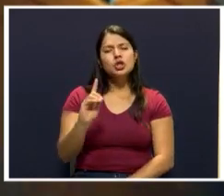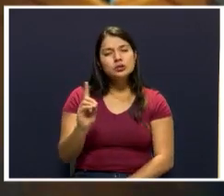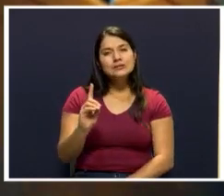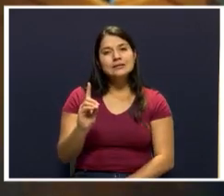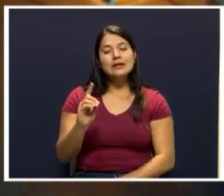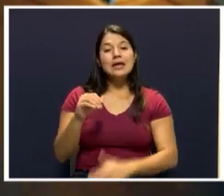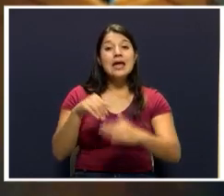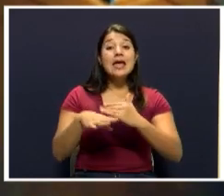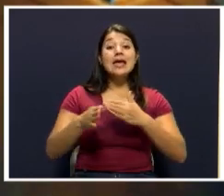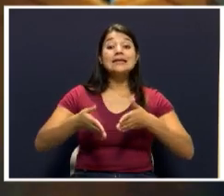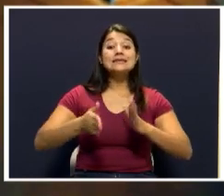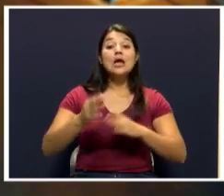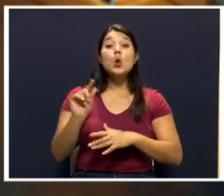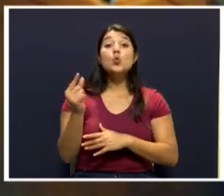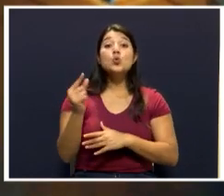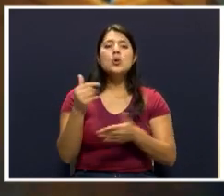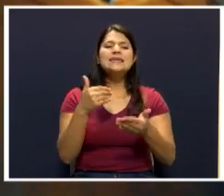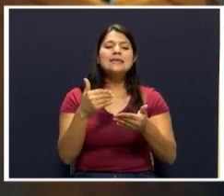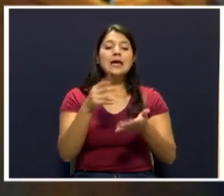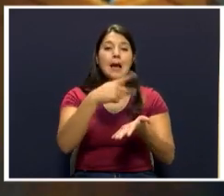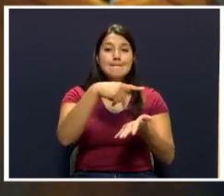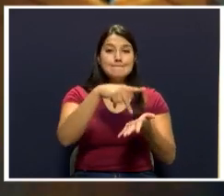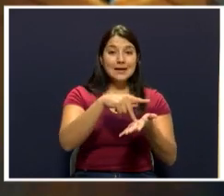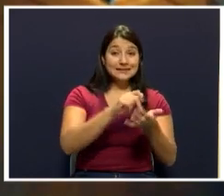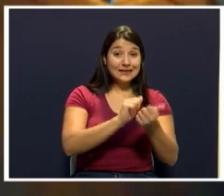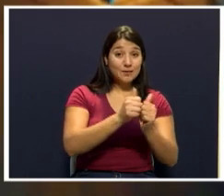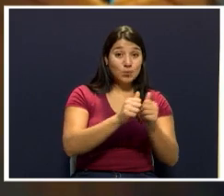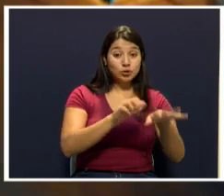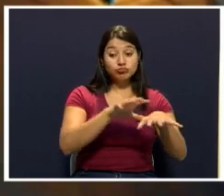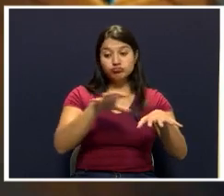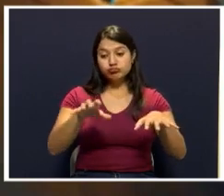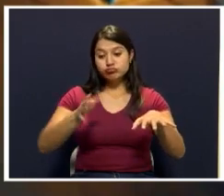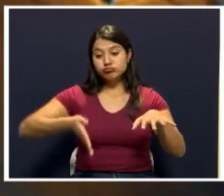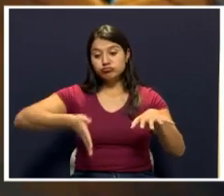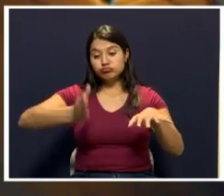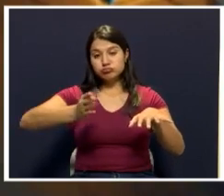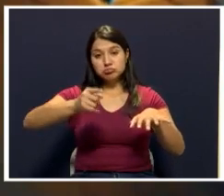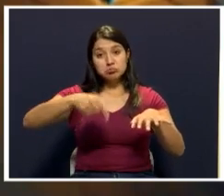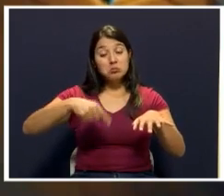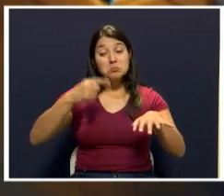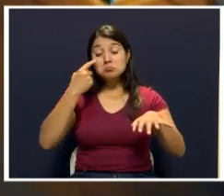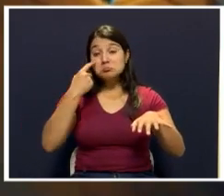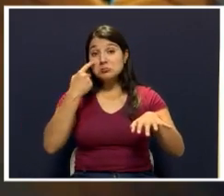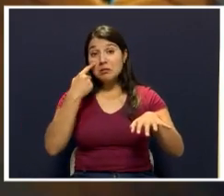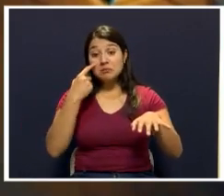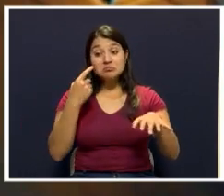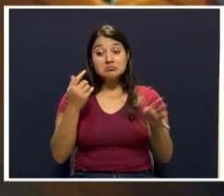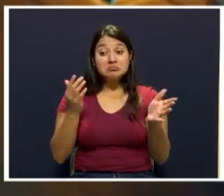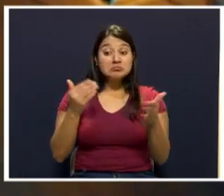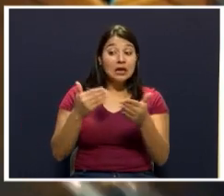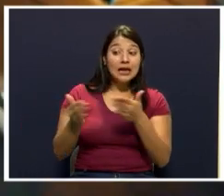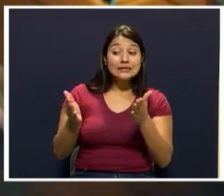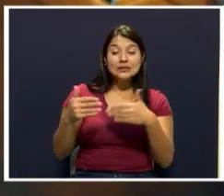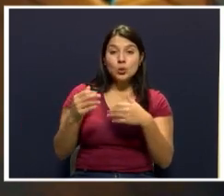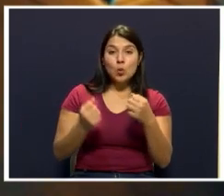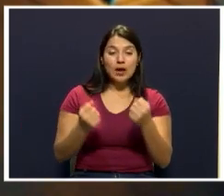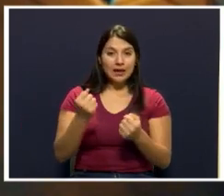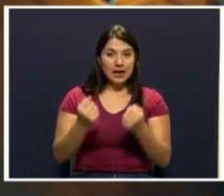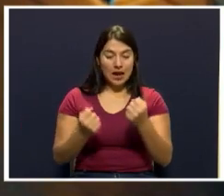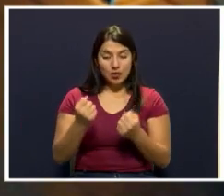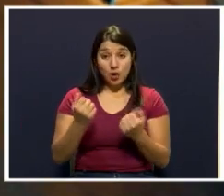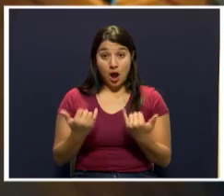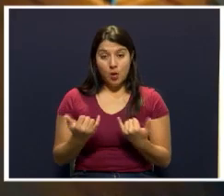sector de La Uruca, por la Plaza de los Deportes, donde casi no hay tránsito vehicular en